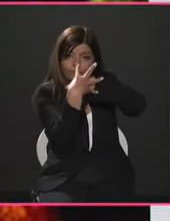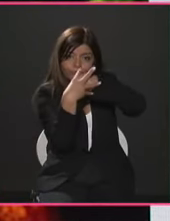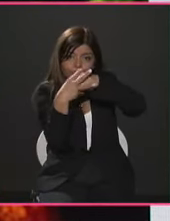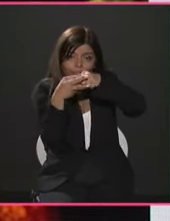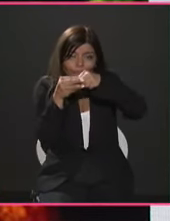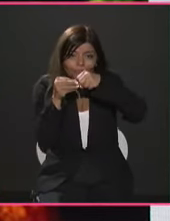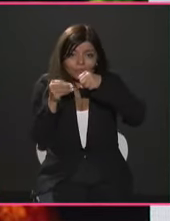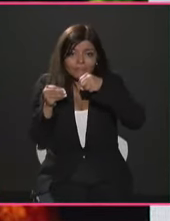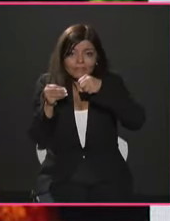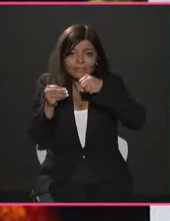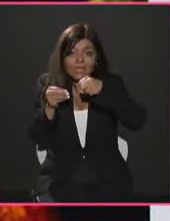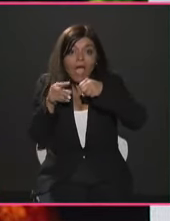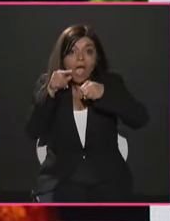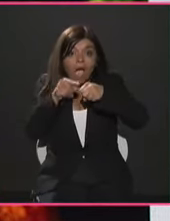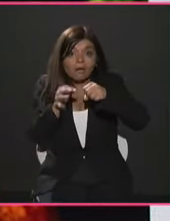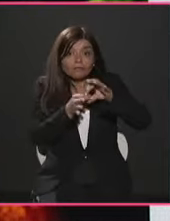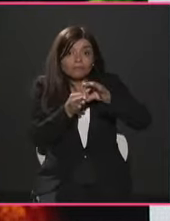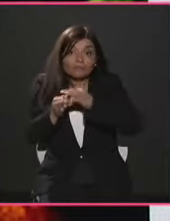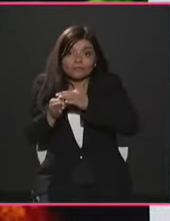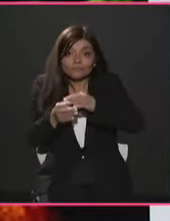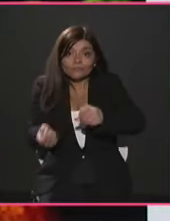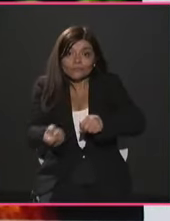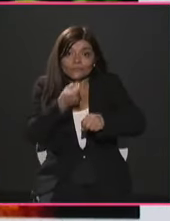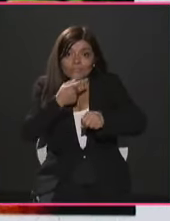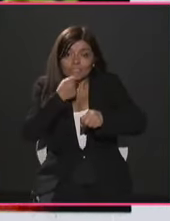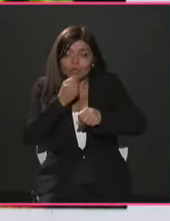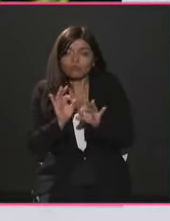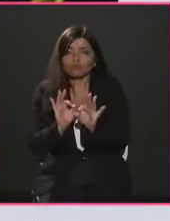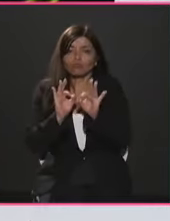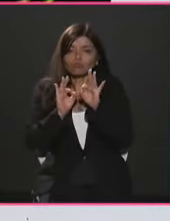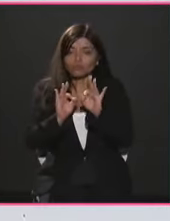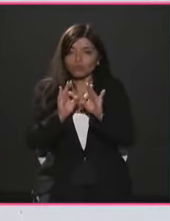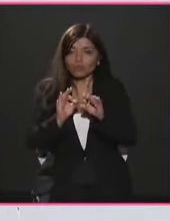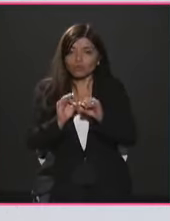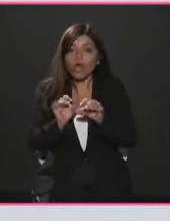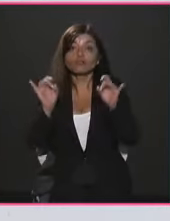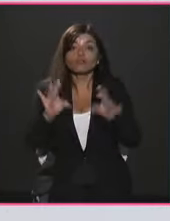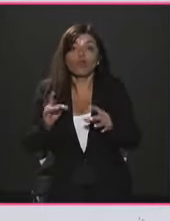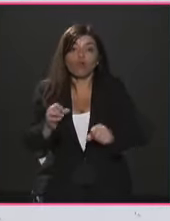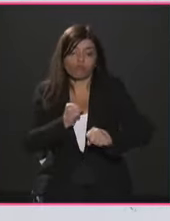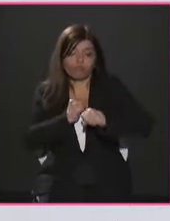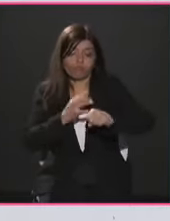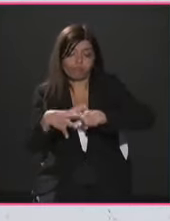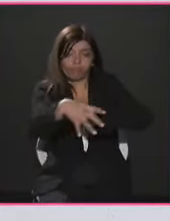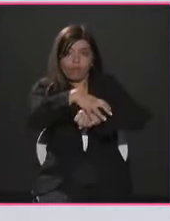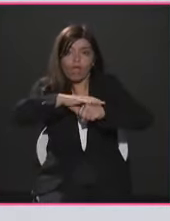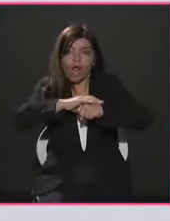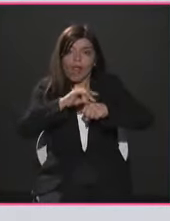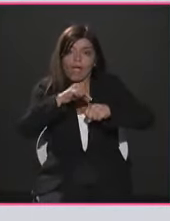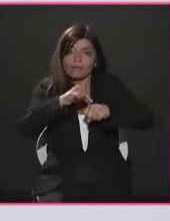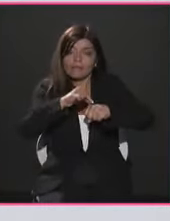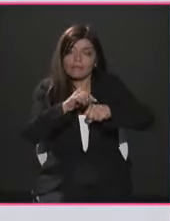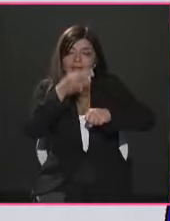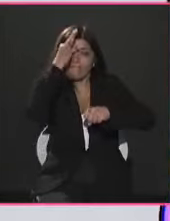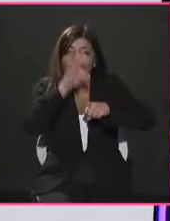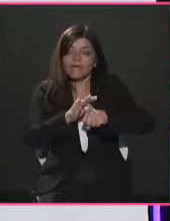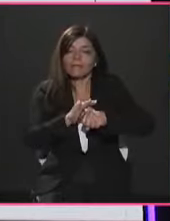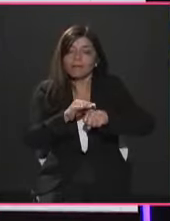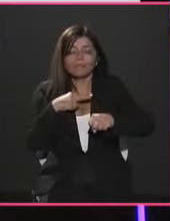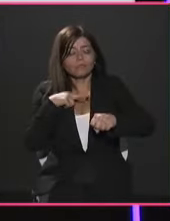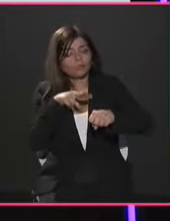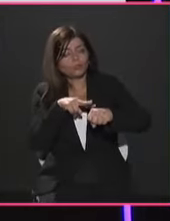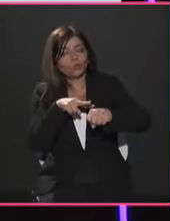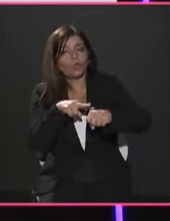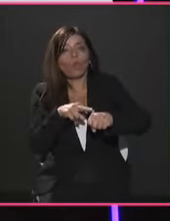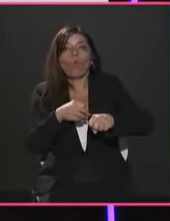son como antibióticos en donde son una medicina precisa que sol ente ataca en las células que tiene que atacar así que me emocionó bastante